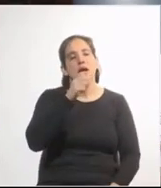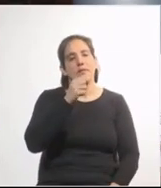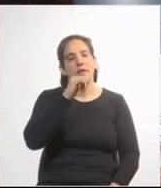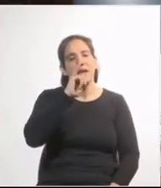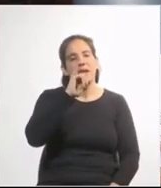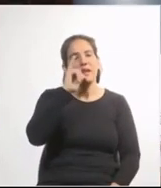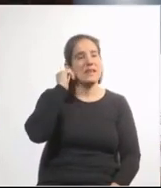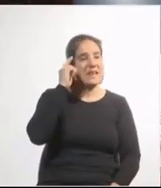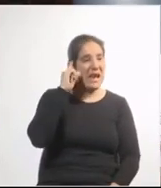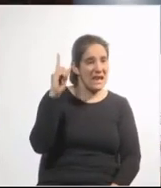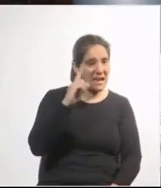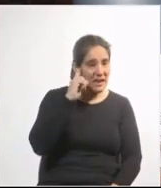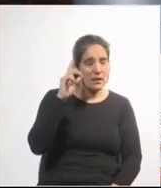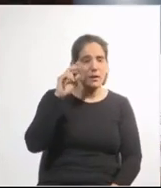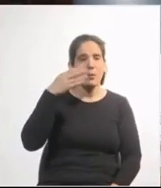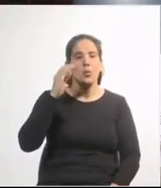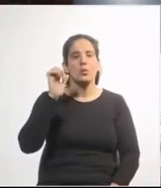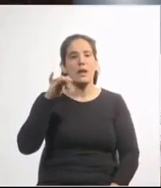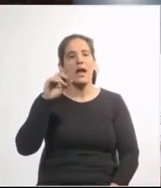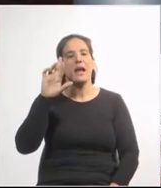Montevideo, reveló que el